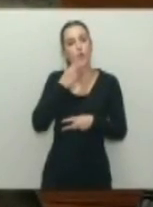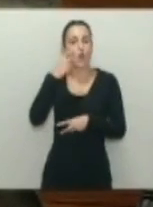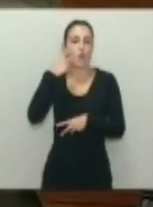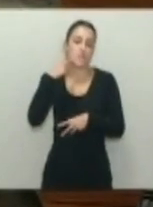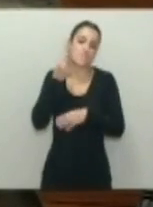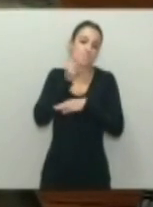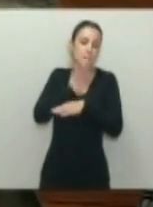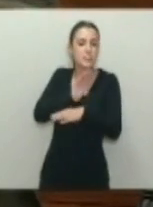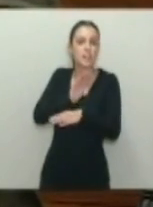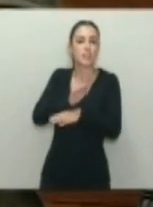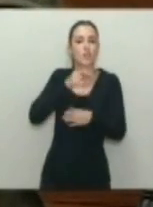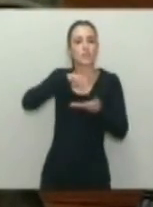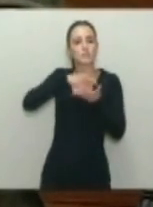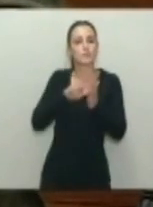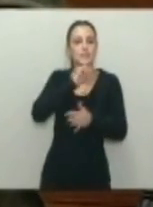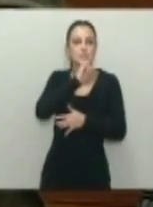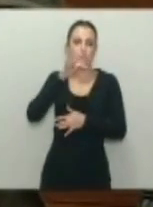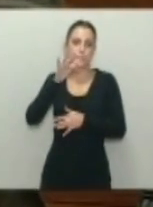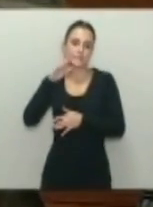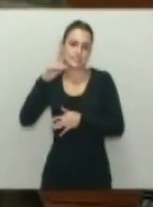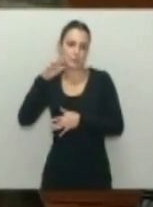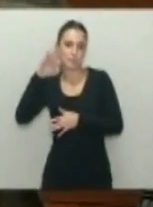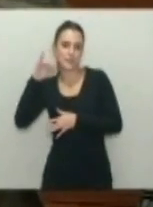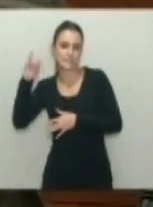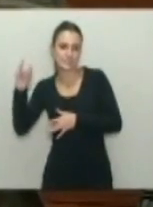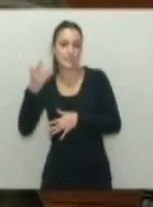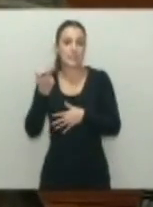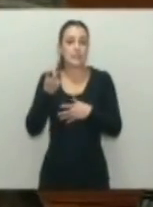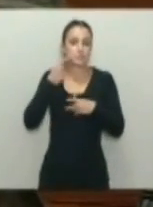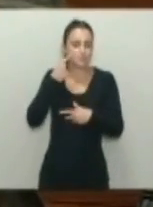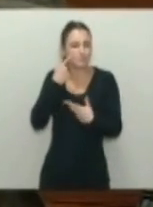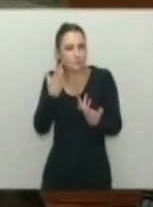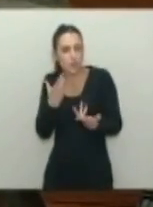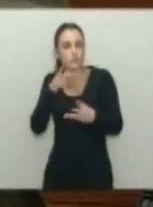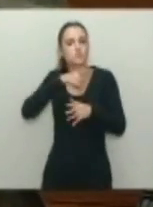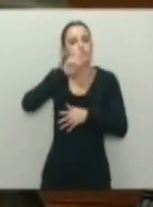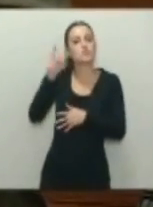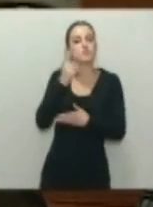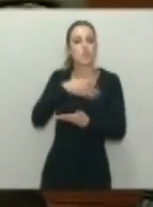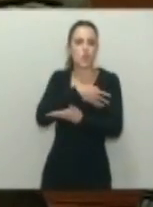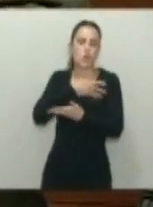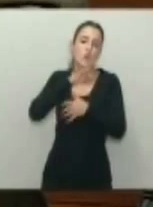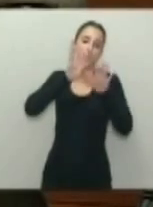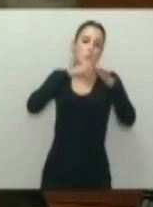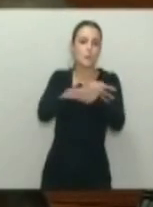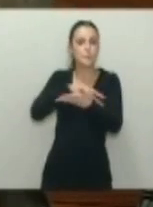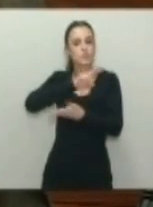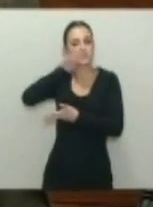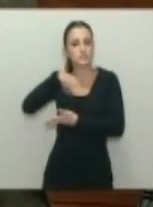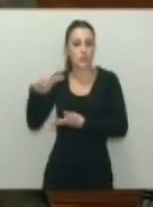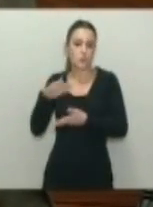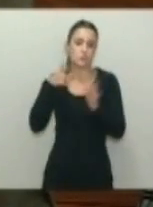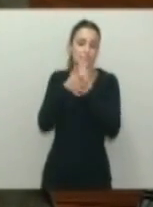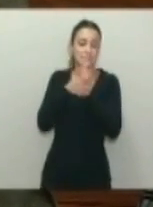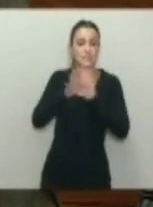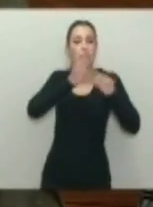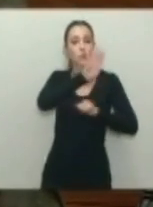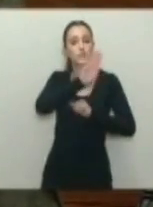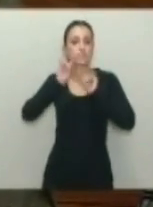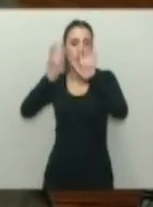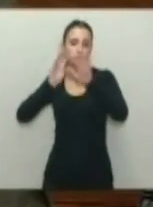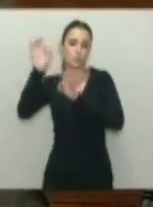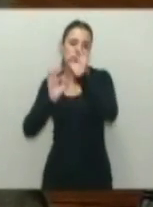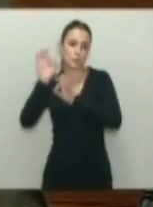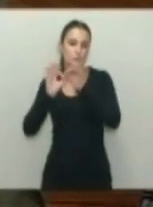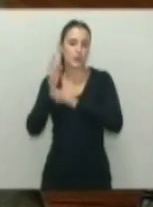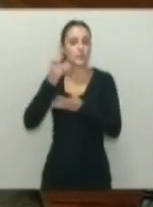I+D+I, que ascienden a un total de 19 millones de euros, se observa que tan solo 9 millones, es decir, el 48% de los créditos